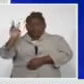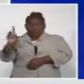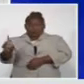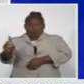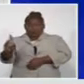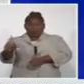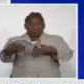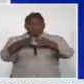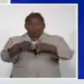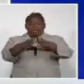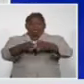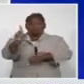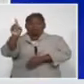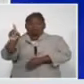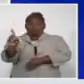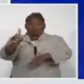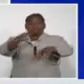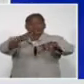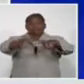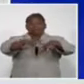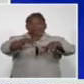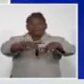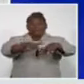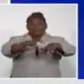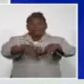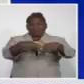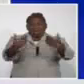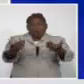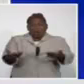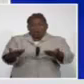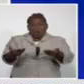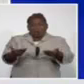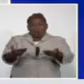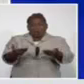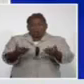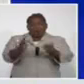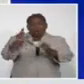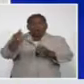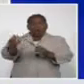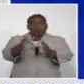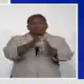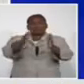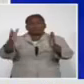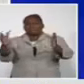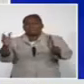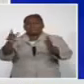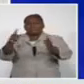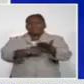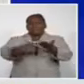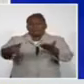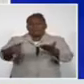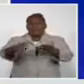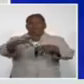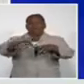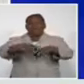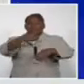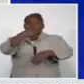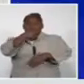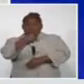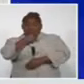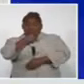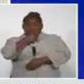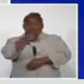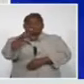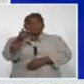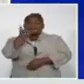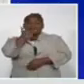1. En La Habana, como se ha comportado durante las últimas semanas, Habana Vieja con una tasa de incidencia